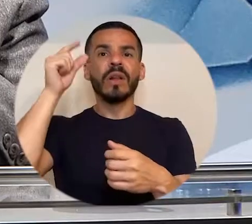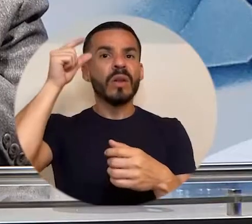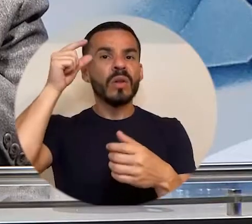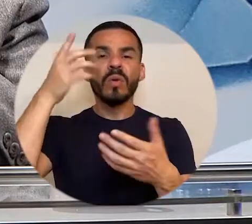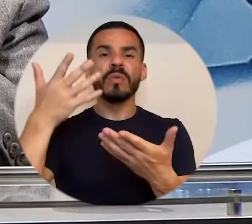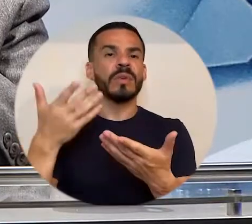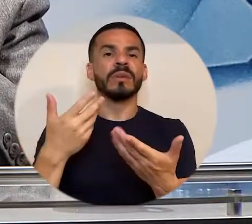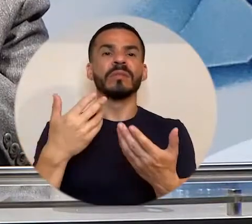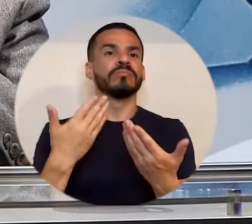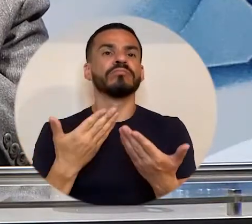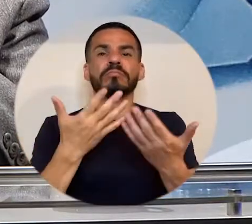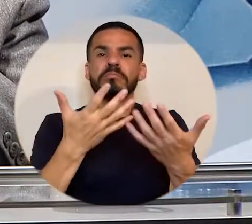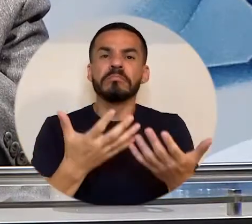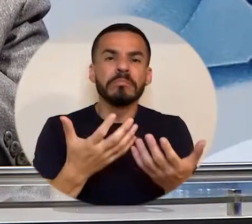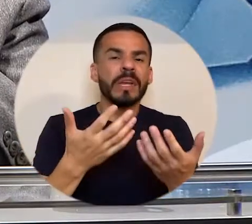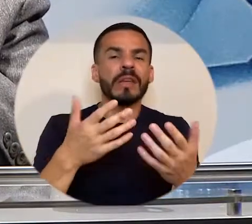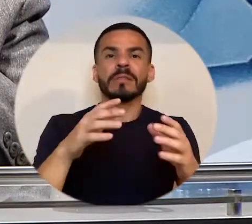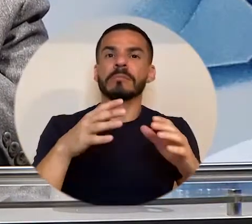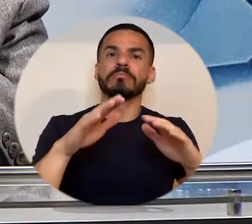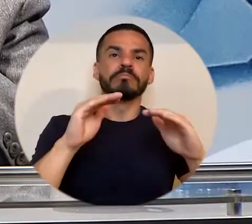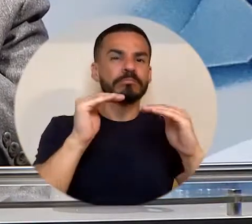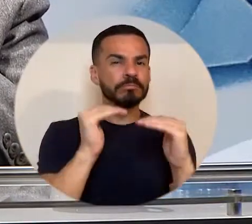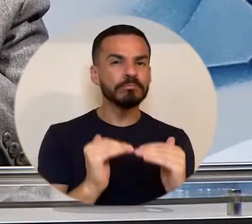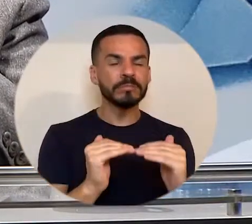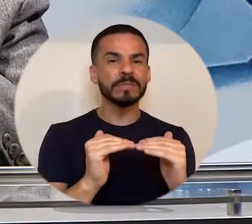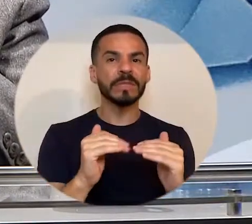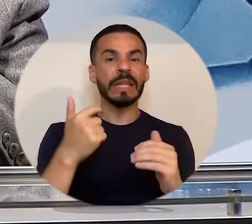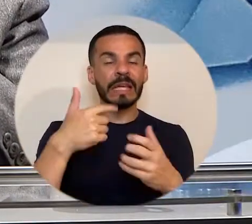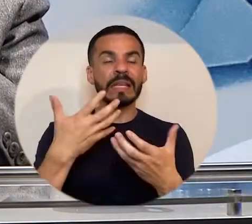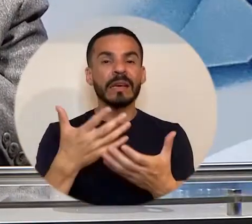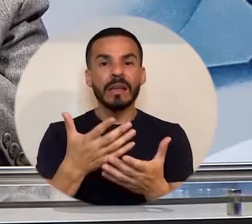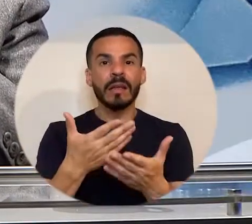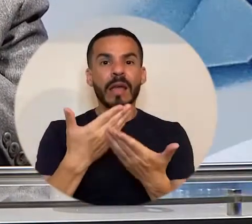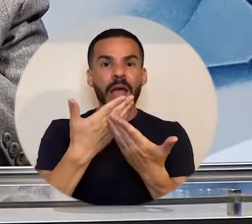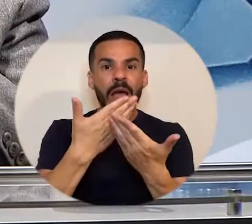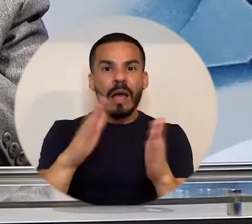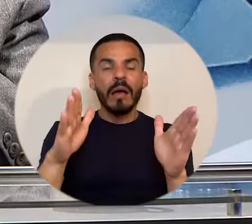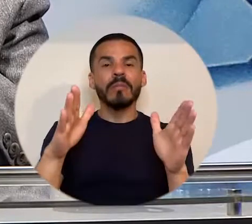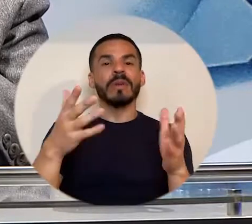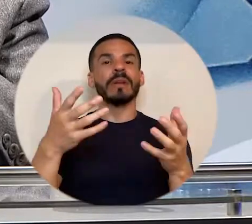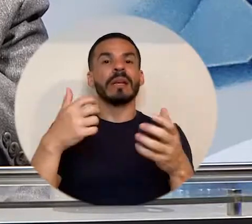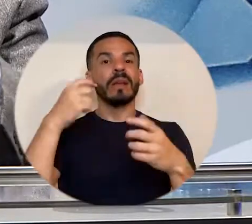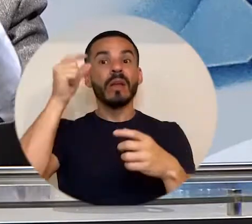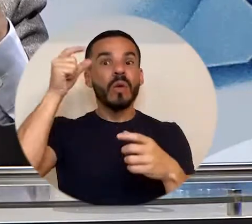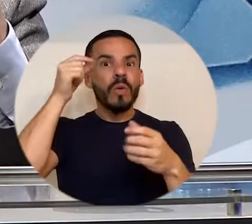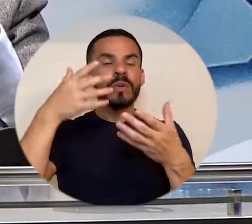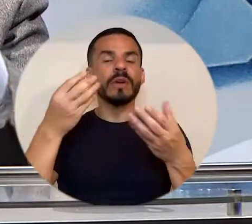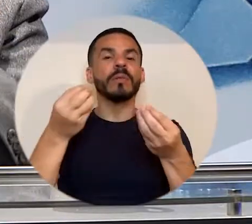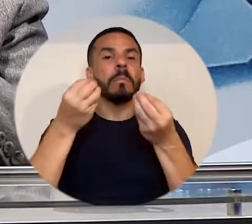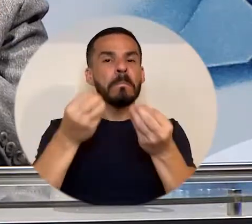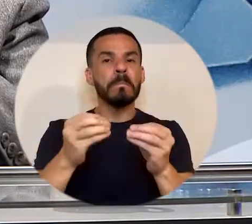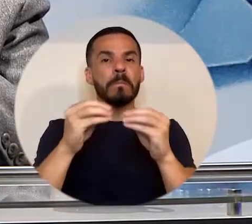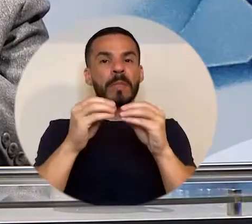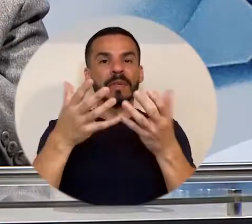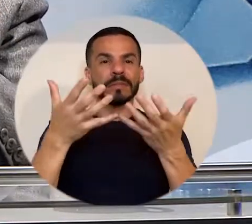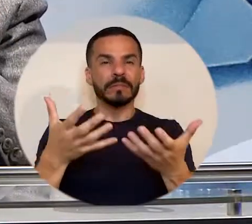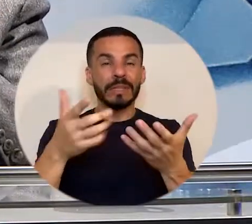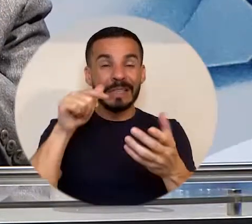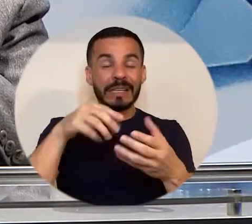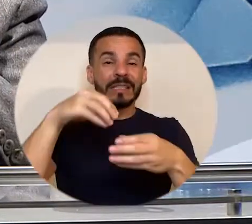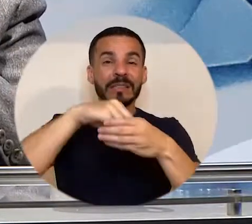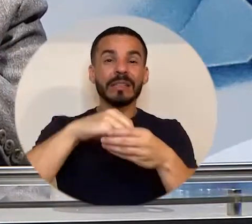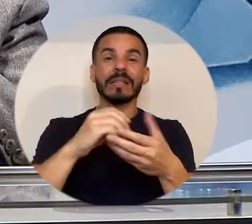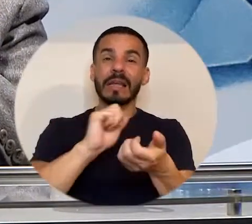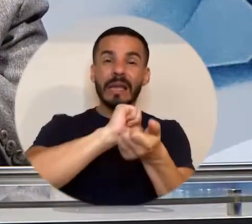menos. Biden tiene una política de ampliación del Estado y eso implica una serie